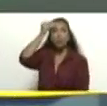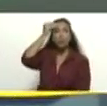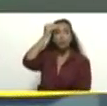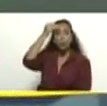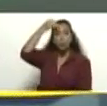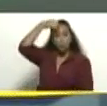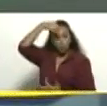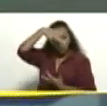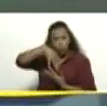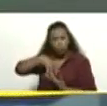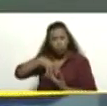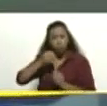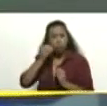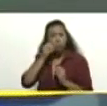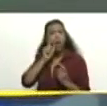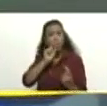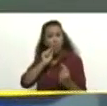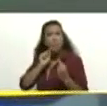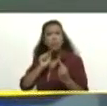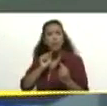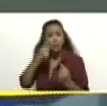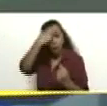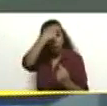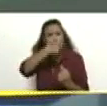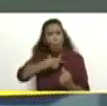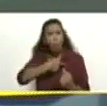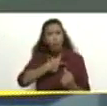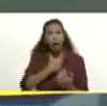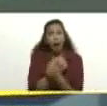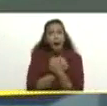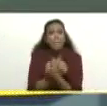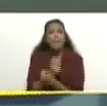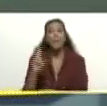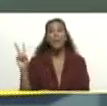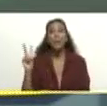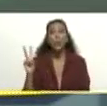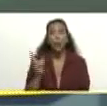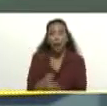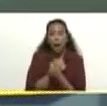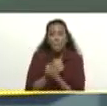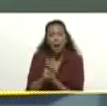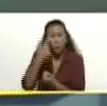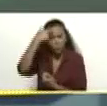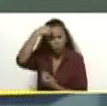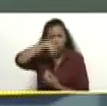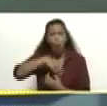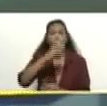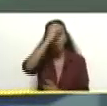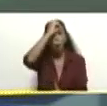debatir desde la perspectiva de los que amamos a Venezuela,